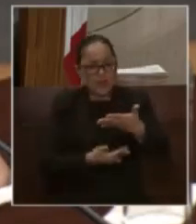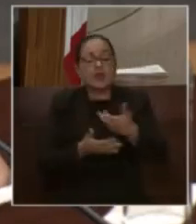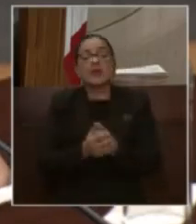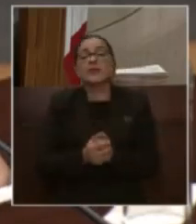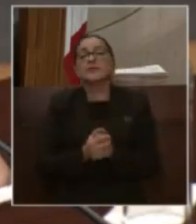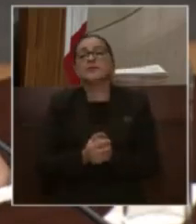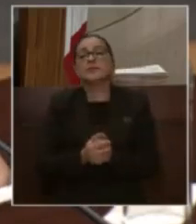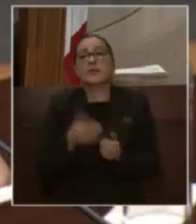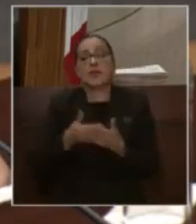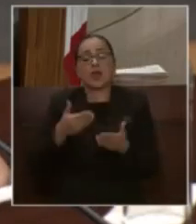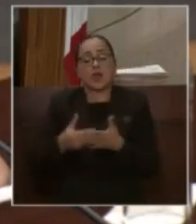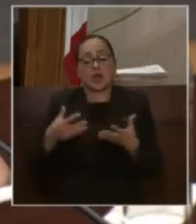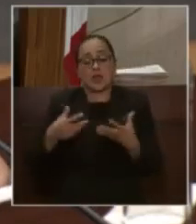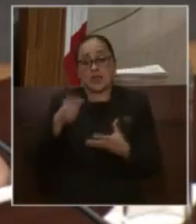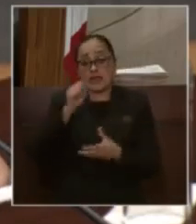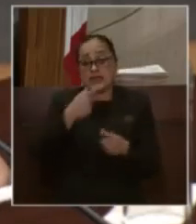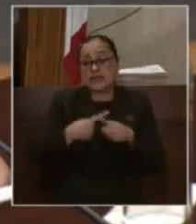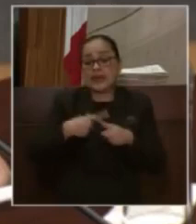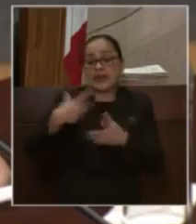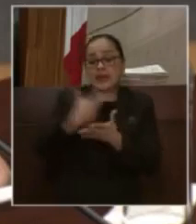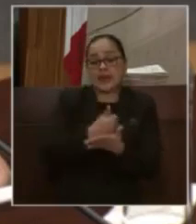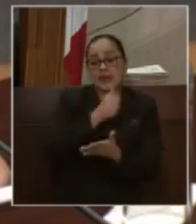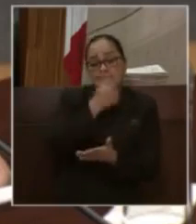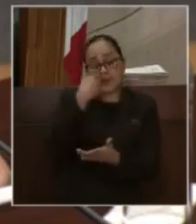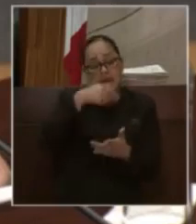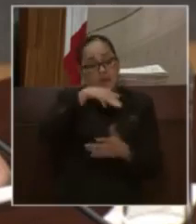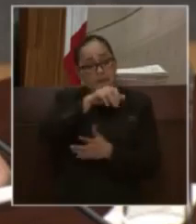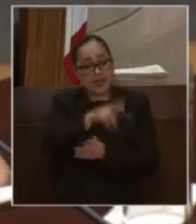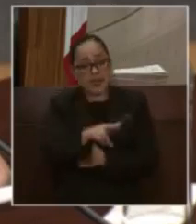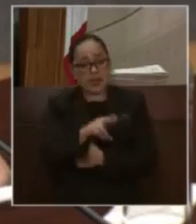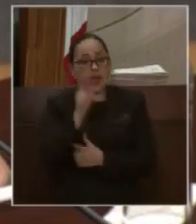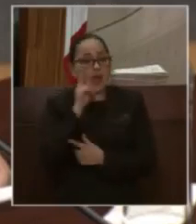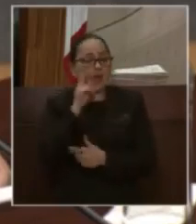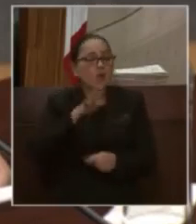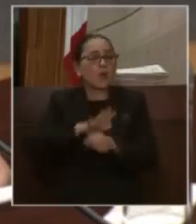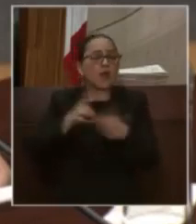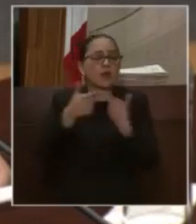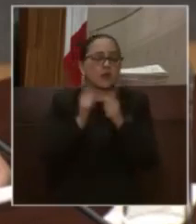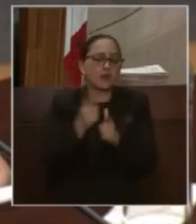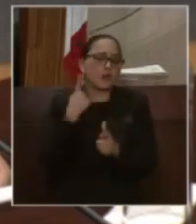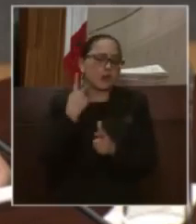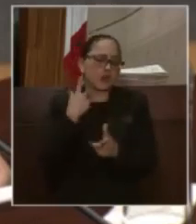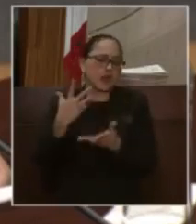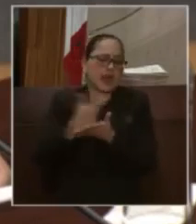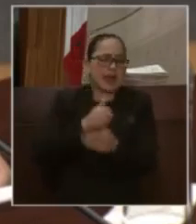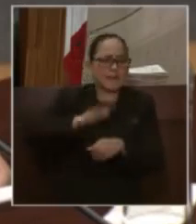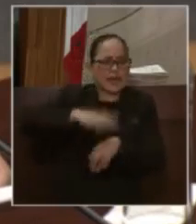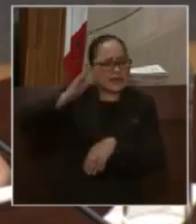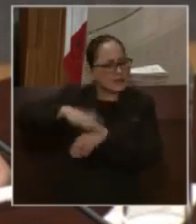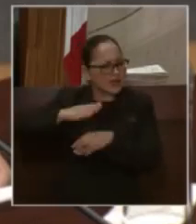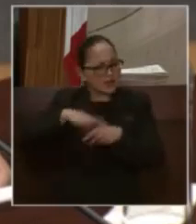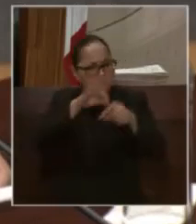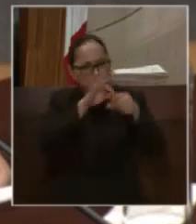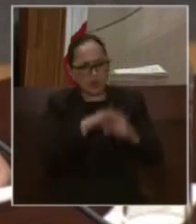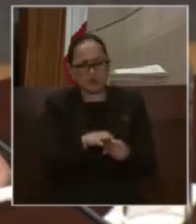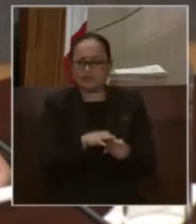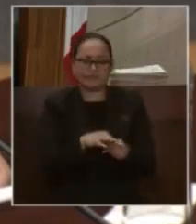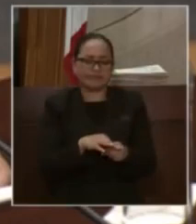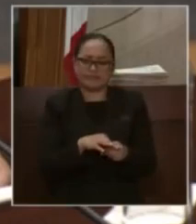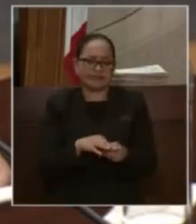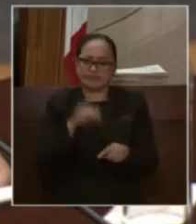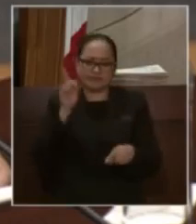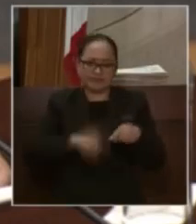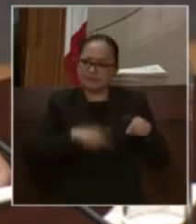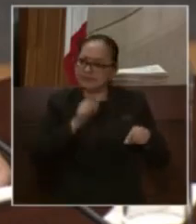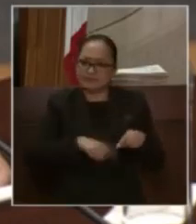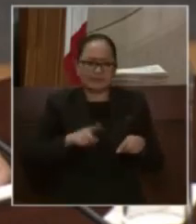que los triunfos en mayoría relativa se deberían atribuir a los partidos coaligados con mayor votación, se desestiman los agravios por las mismas razones por las que se